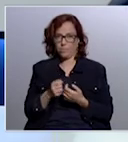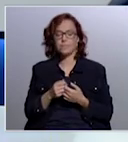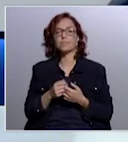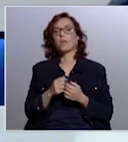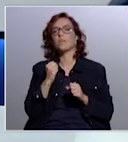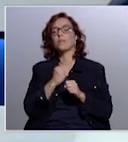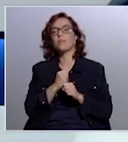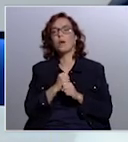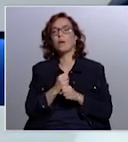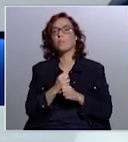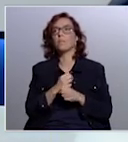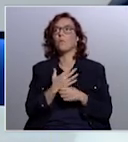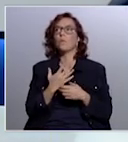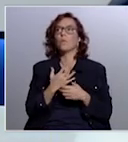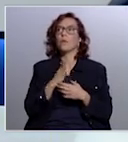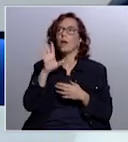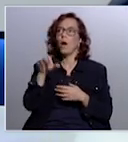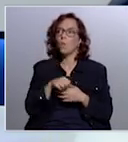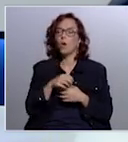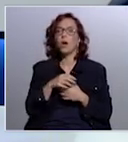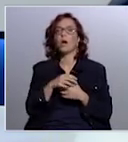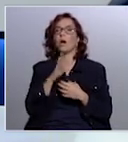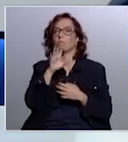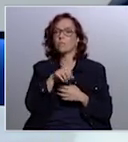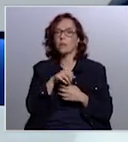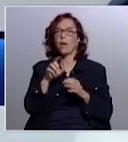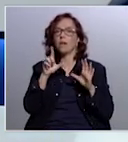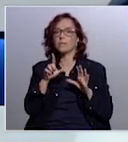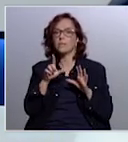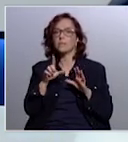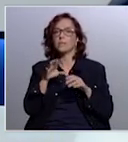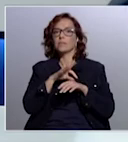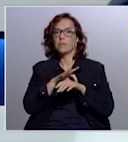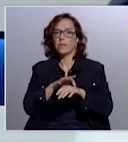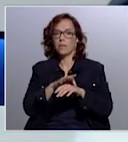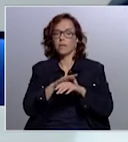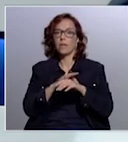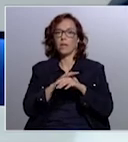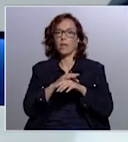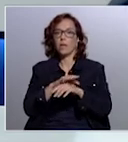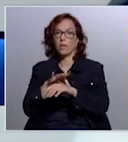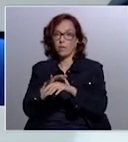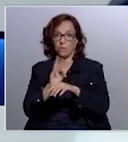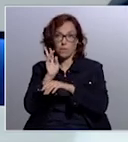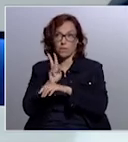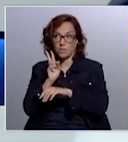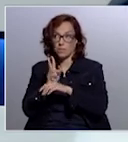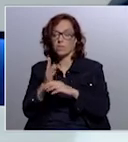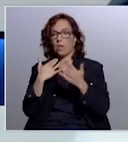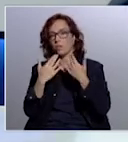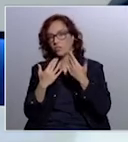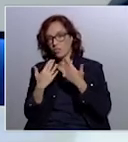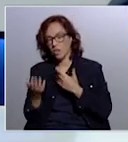también de una manera a buscar a quienes no vienen por eso tenemos siete tipos de visitas guiadas y rodeamos al hecho artístico de charlas de